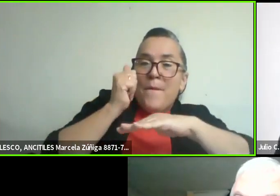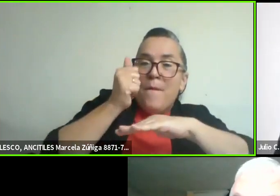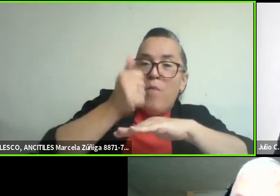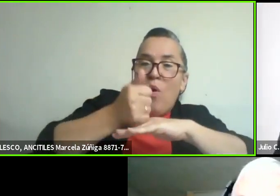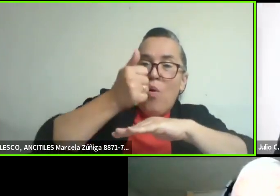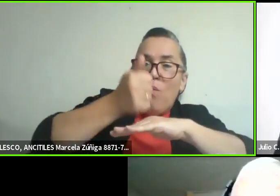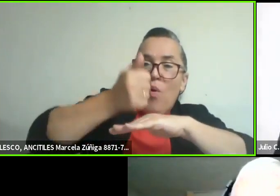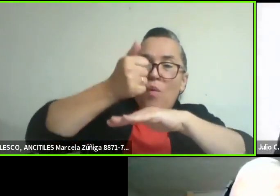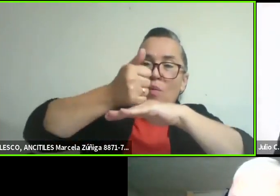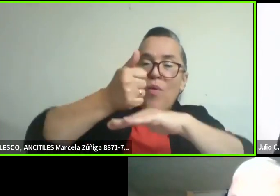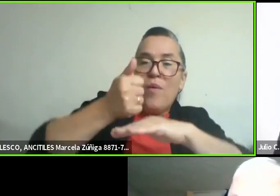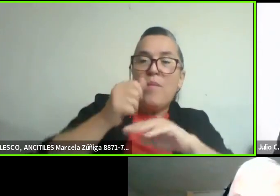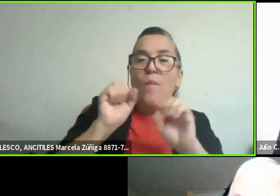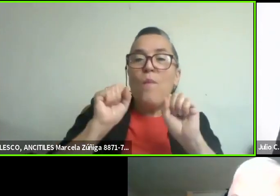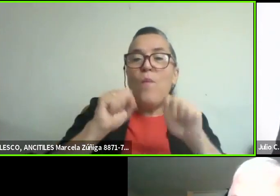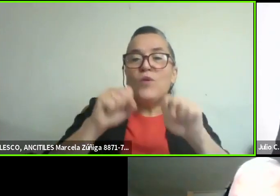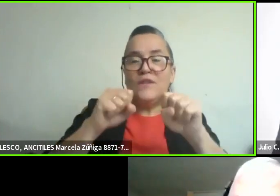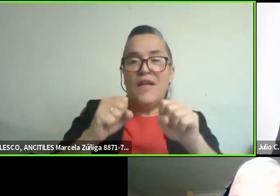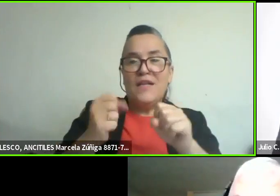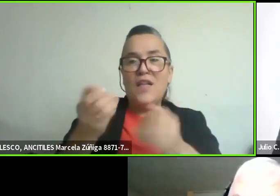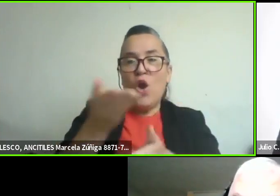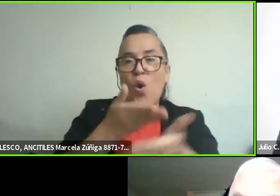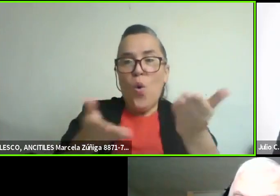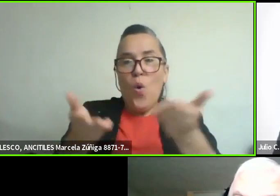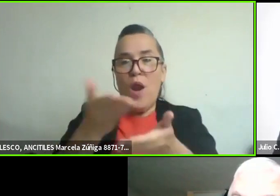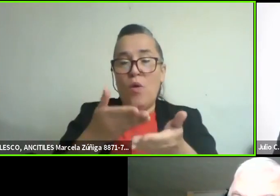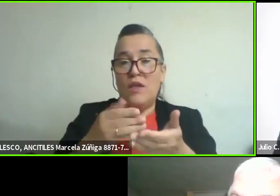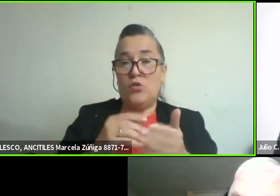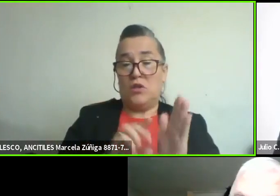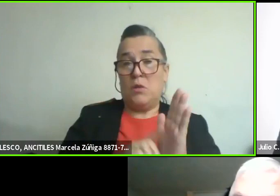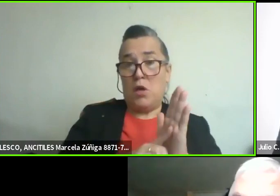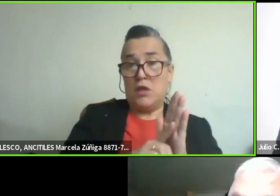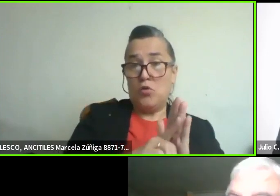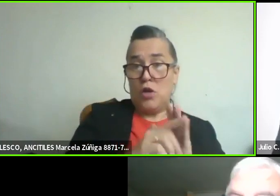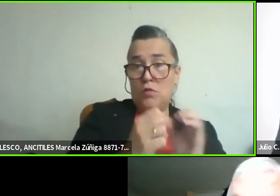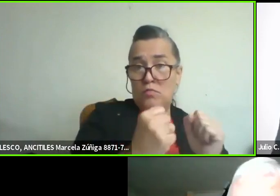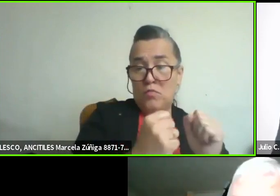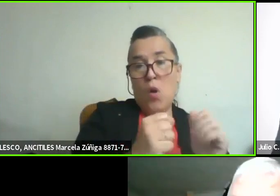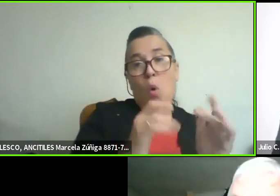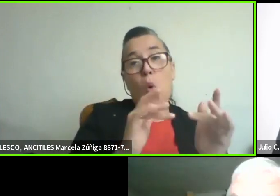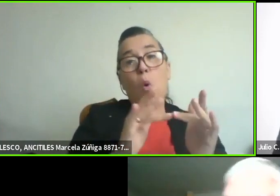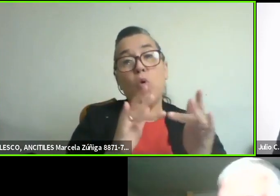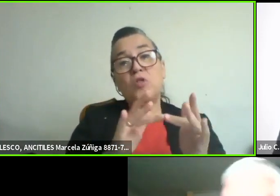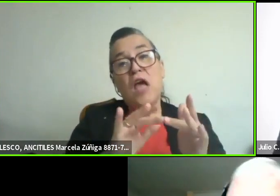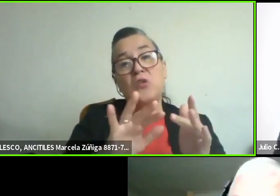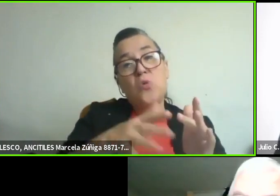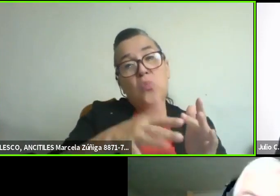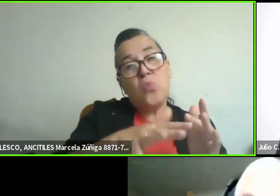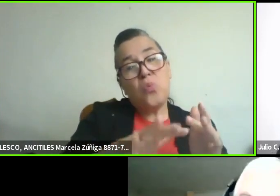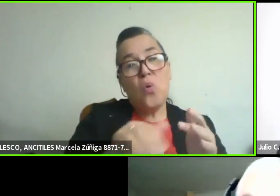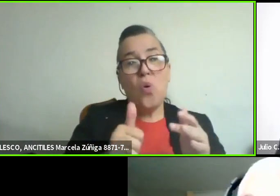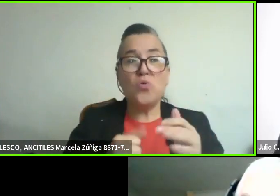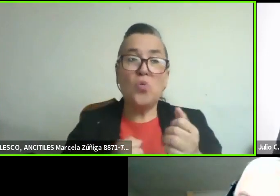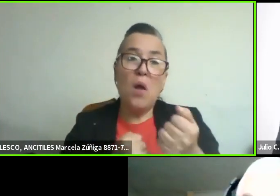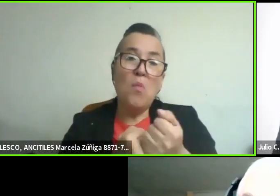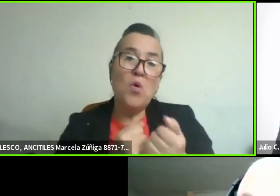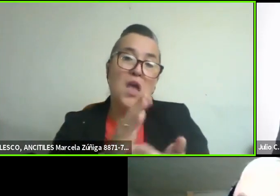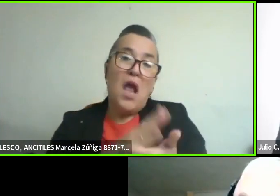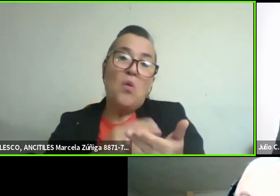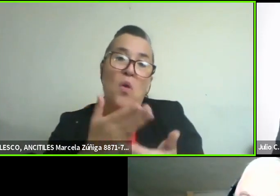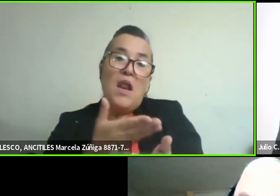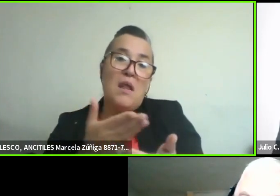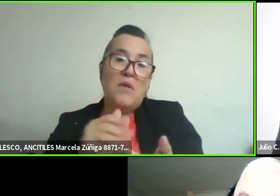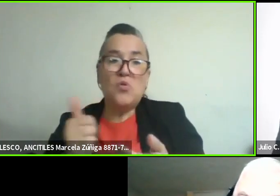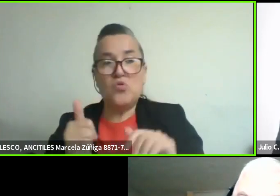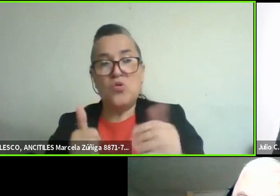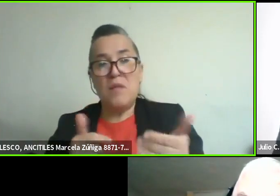a veces se va desarrollando una colaboración más fuerte a veces consiste un contacto transitorio que lo apoya a uno en un elemento u